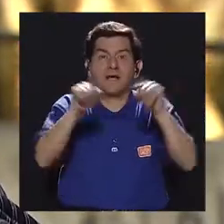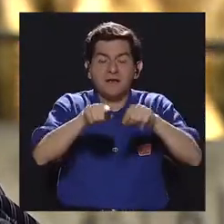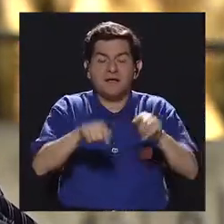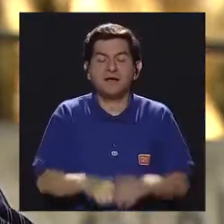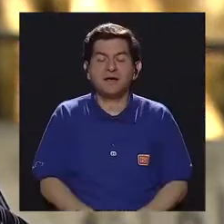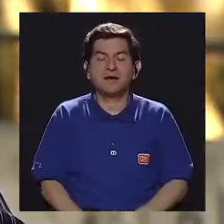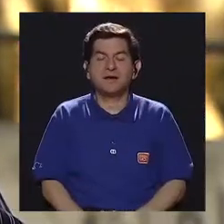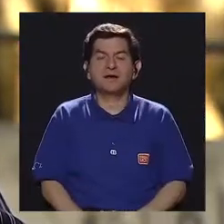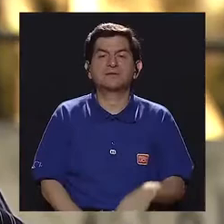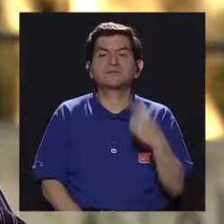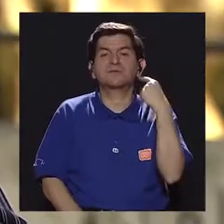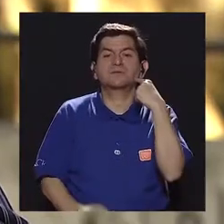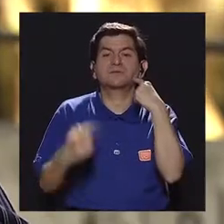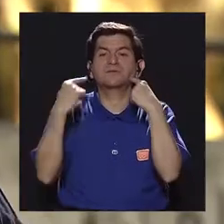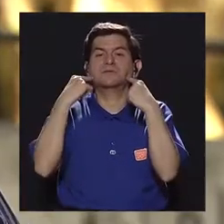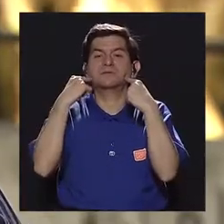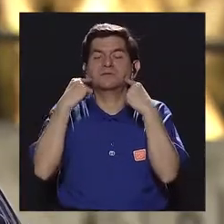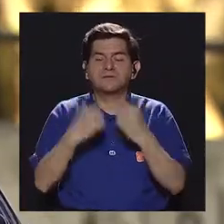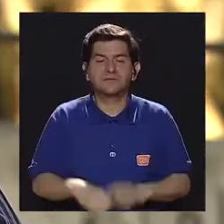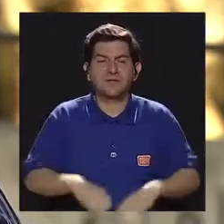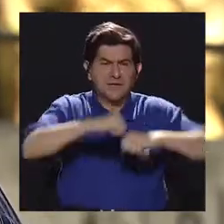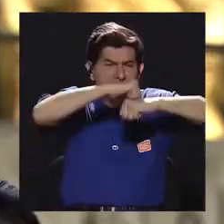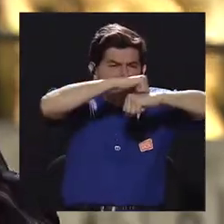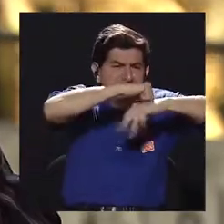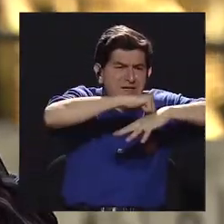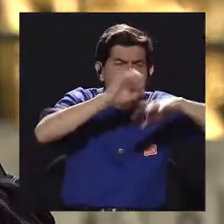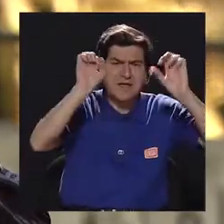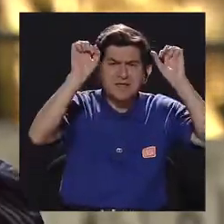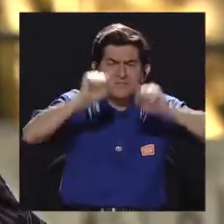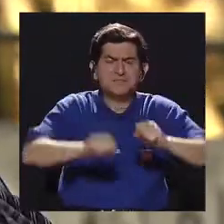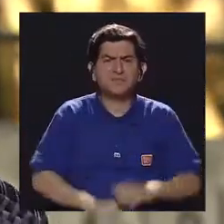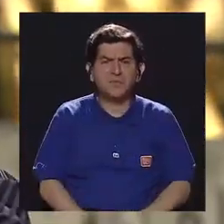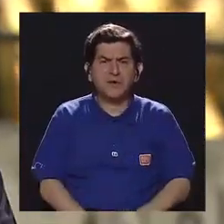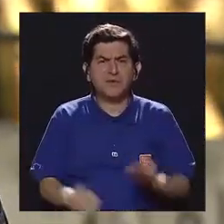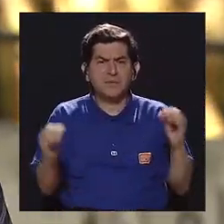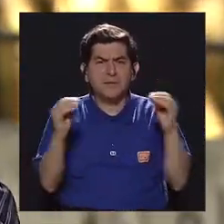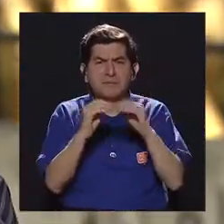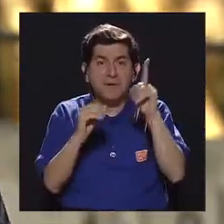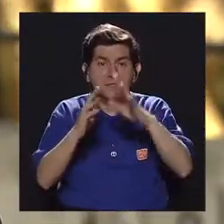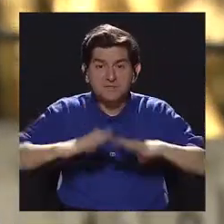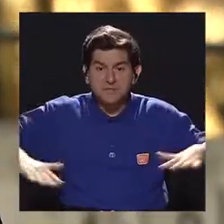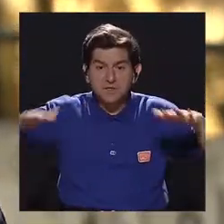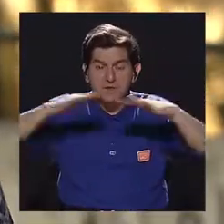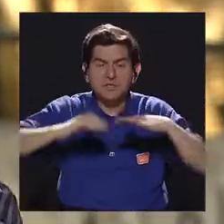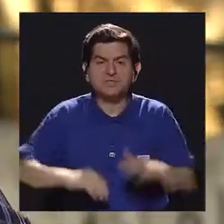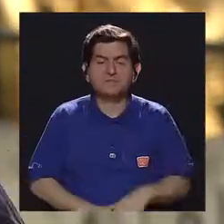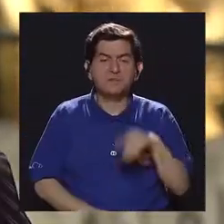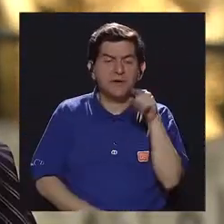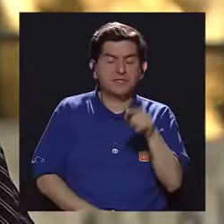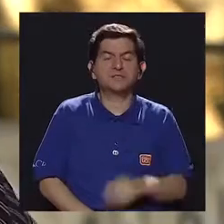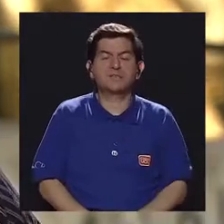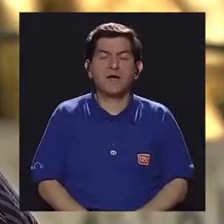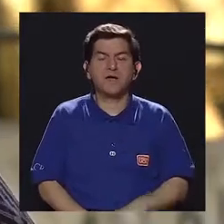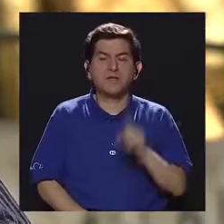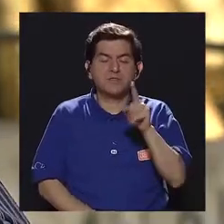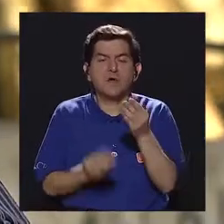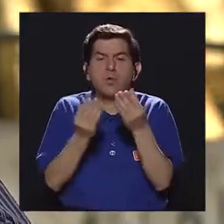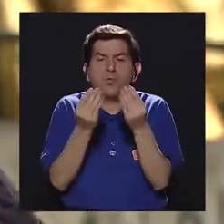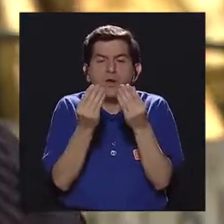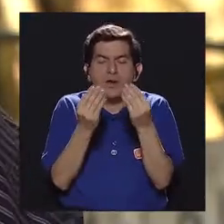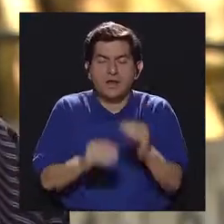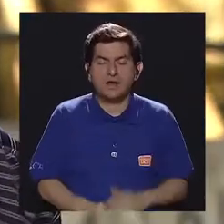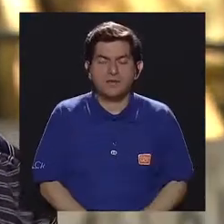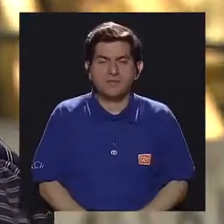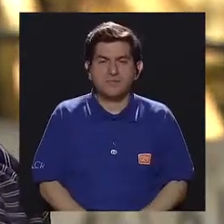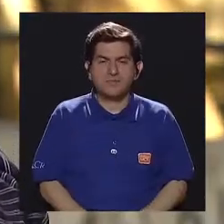caso de los molares mandibulares, las raíces pueden ir más allá de un espacio donde va un nervio, el nervio alveolar inferior,